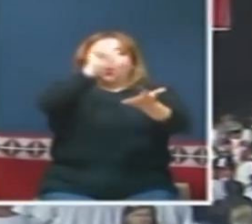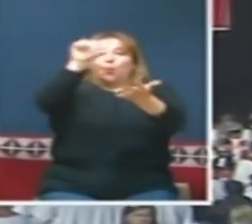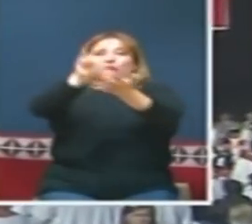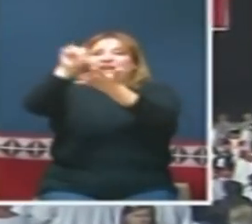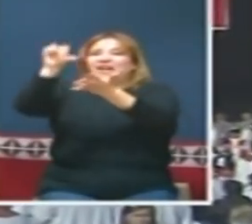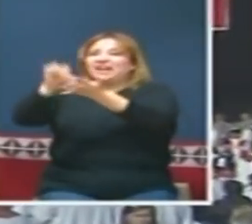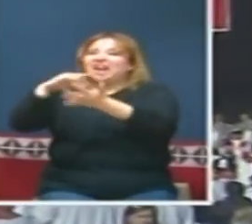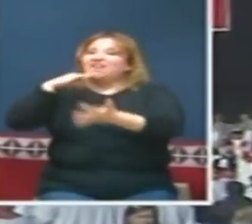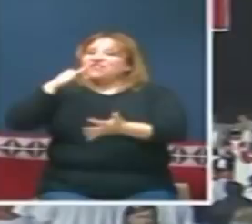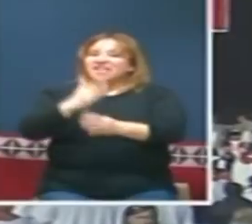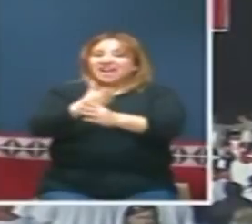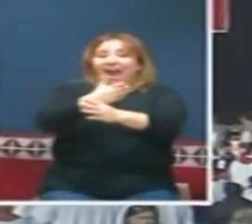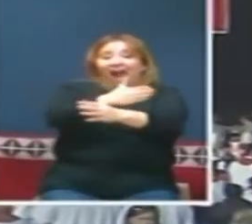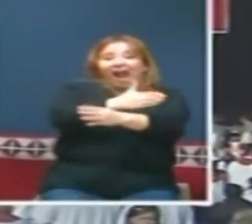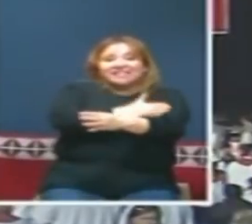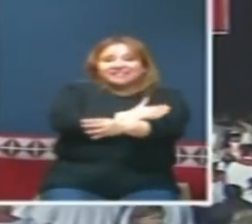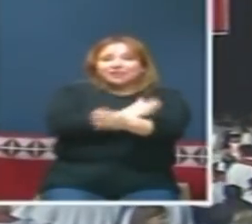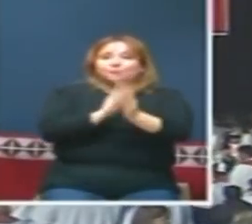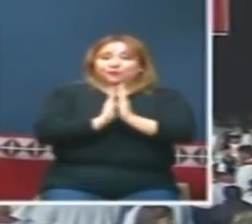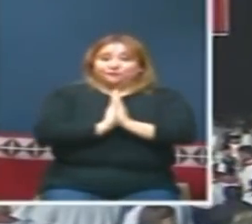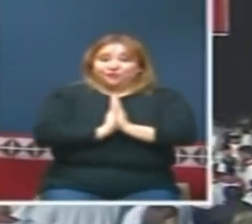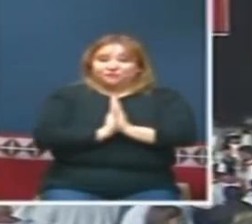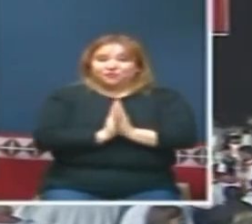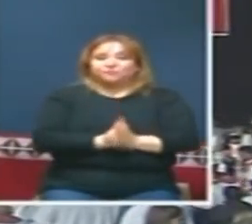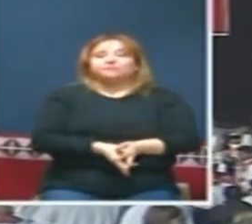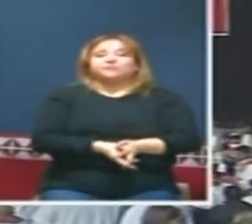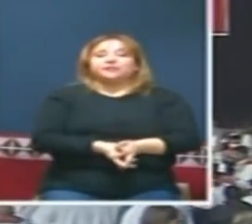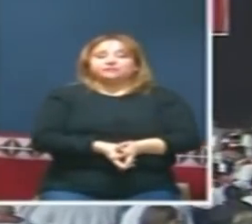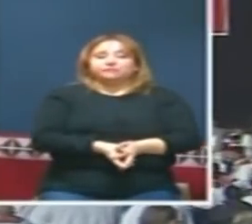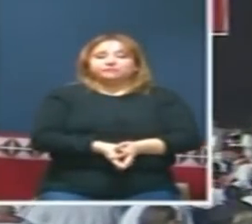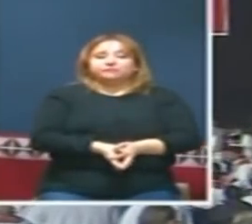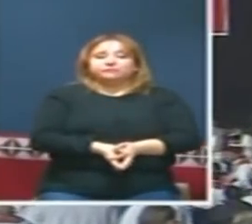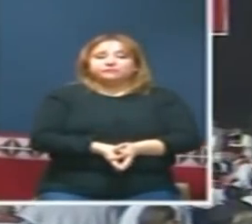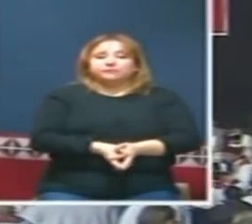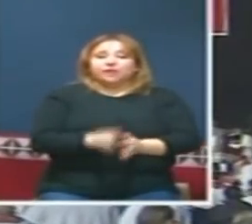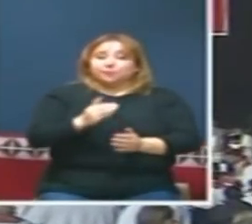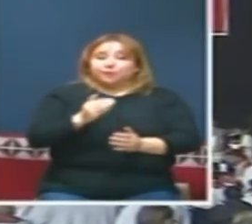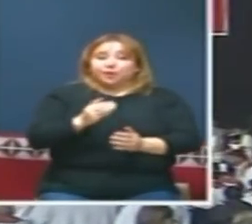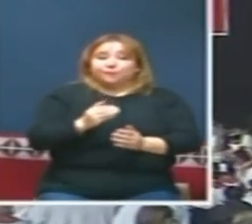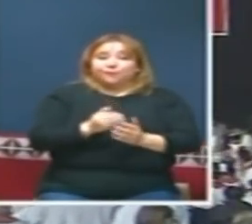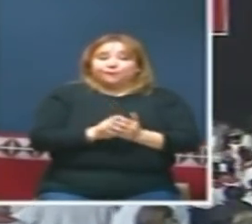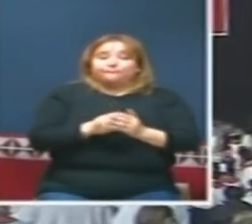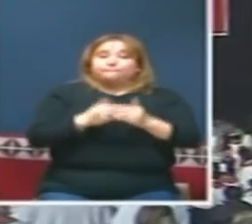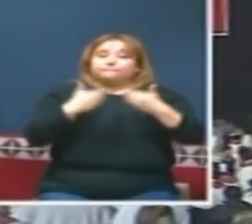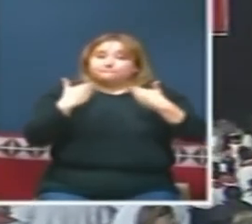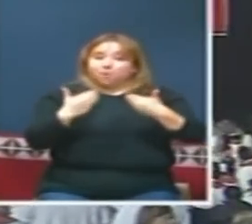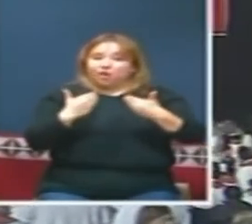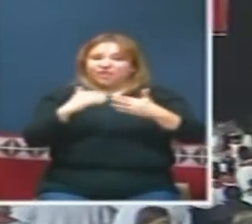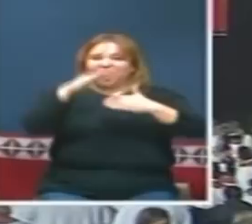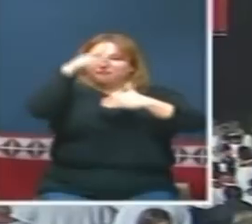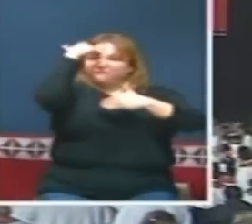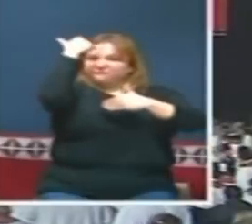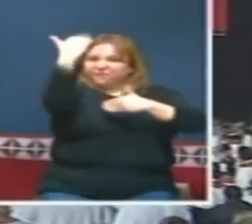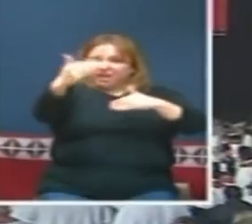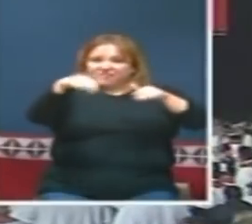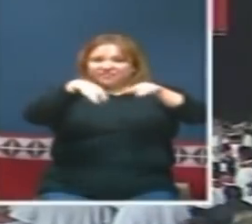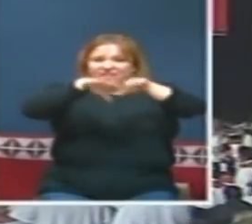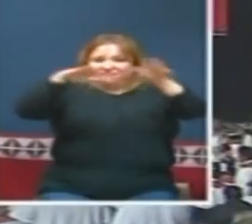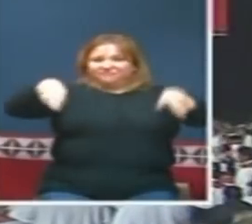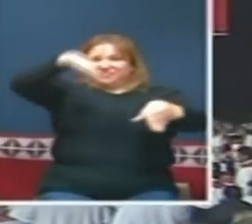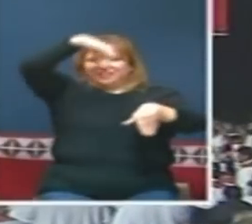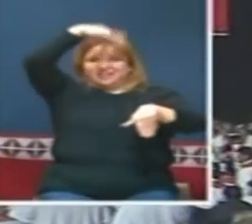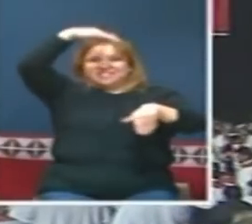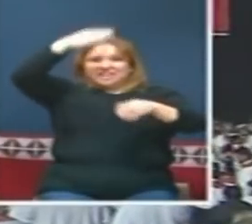el lugar que les ha sido asignado, ¿sí? Particularmente que puedan retirarse de enfrente del escenario,